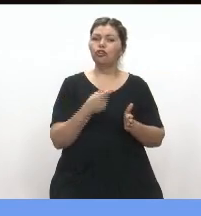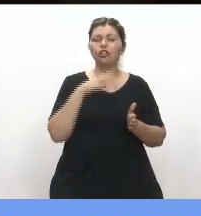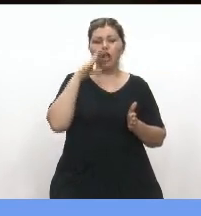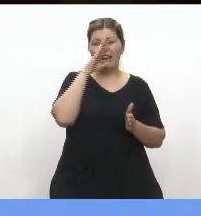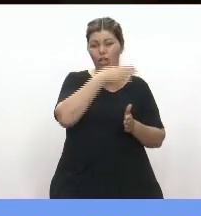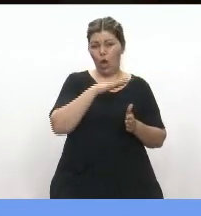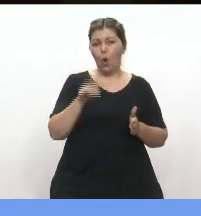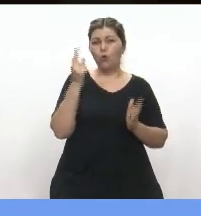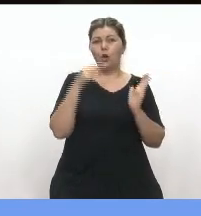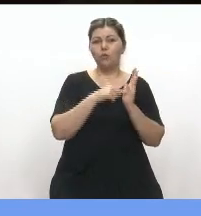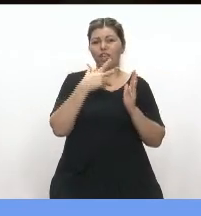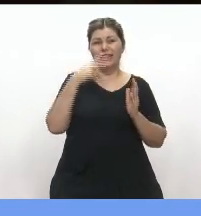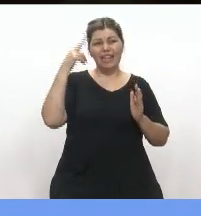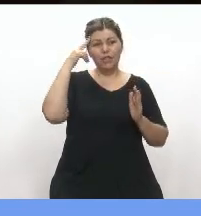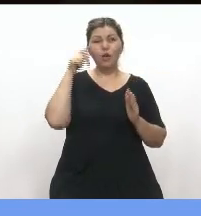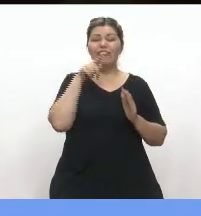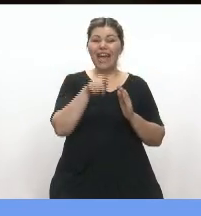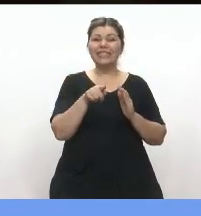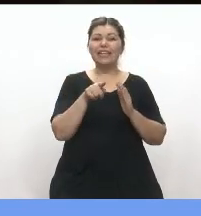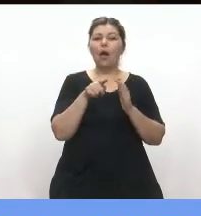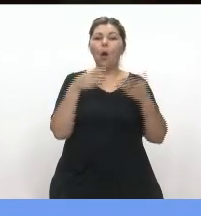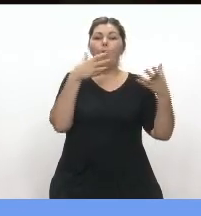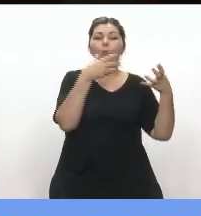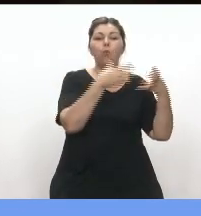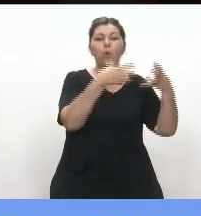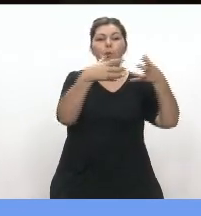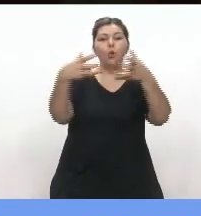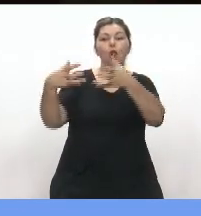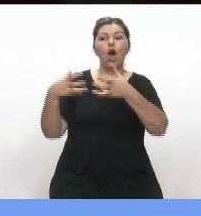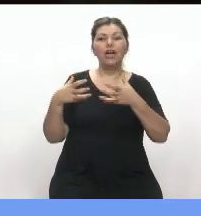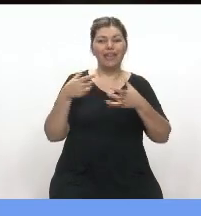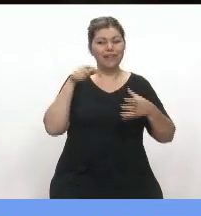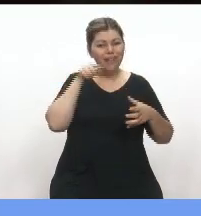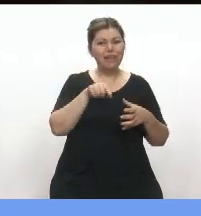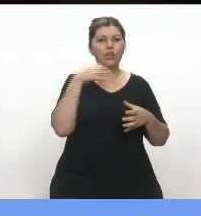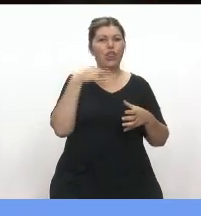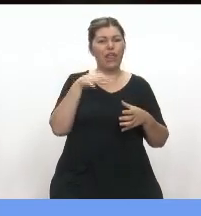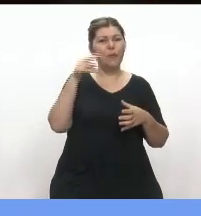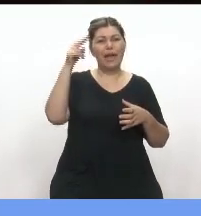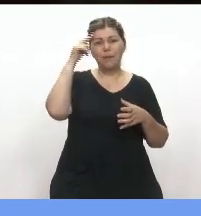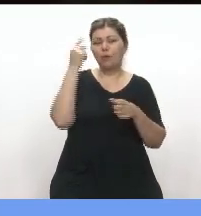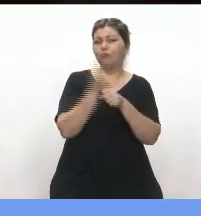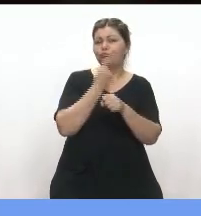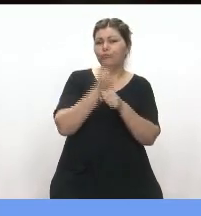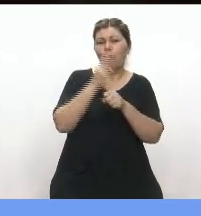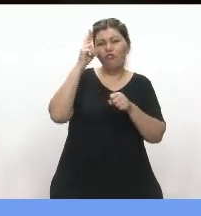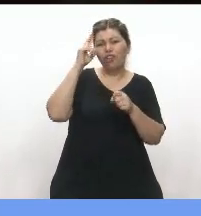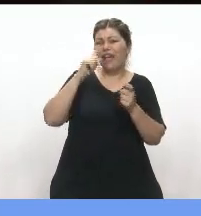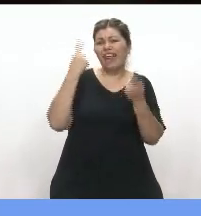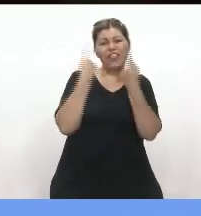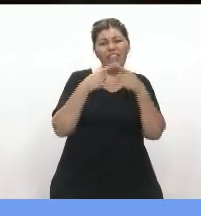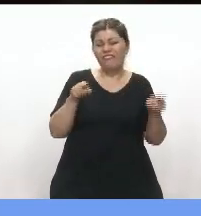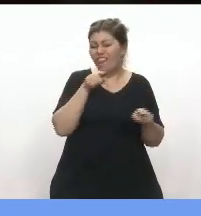1.39%. Esta es la proporción de los bloques que están en este momento y la que se debe respetar. No se puede votar algo distinto a